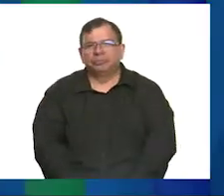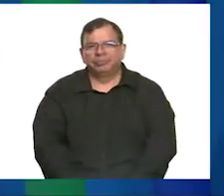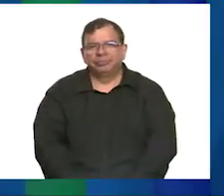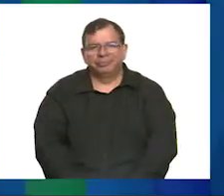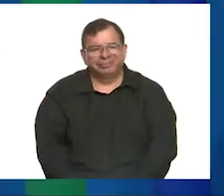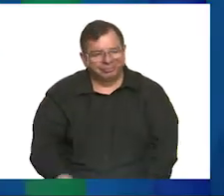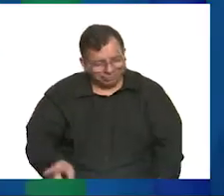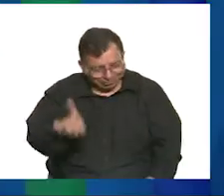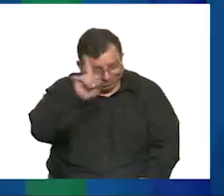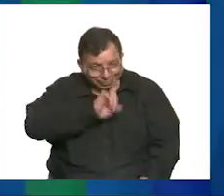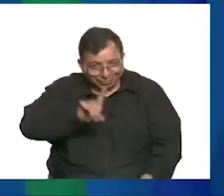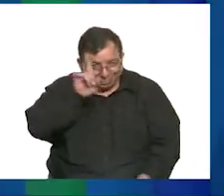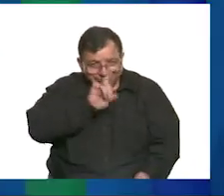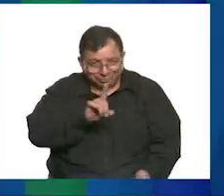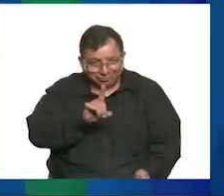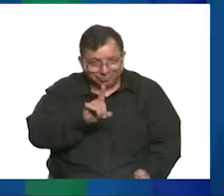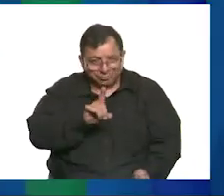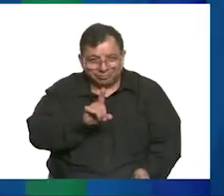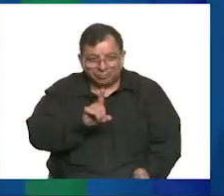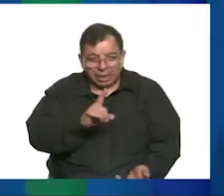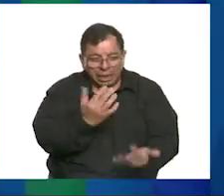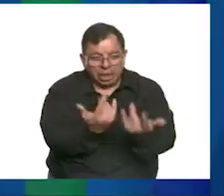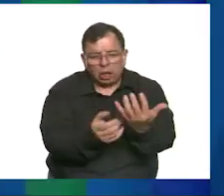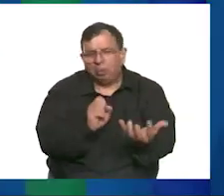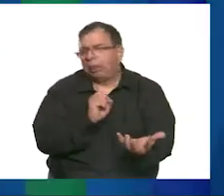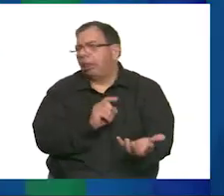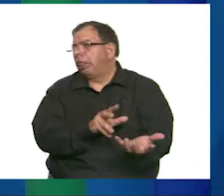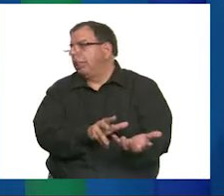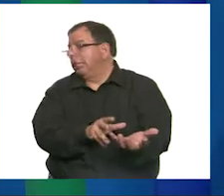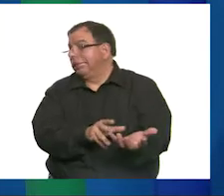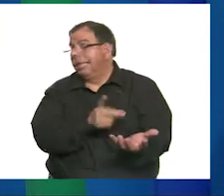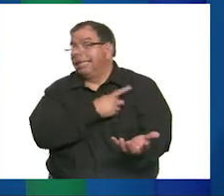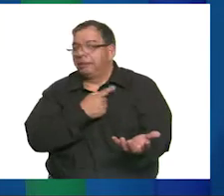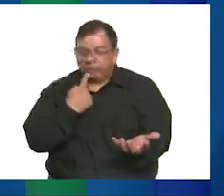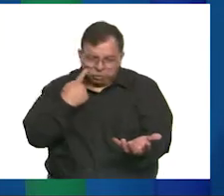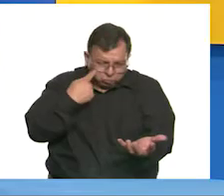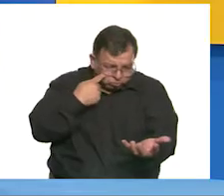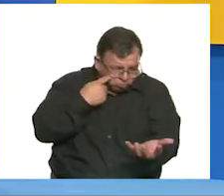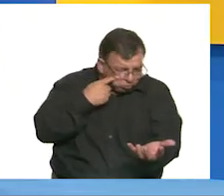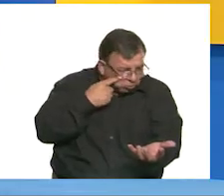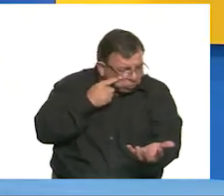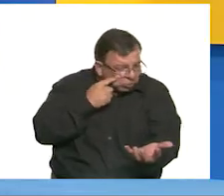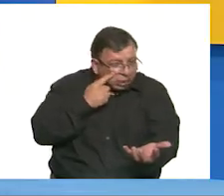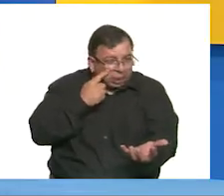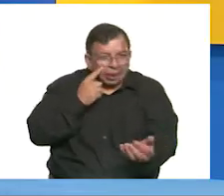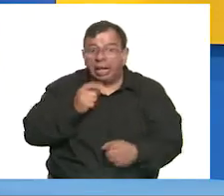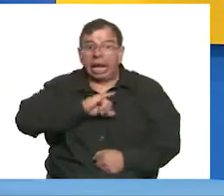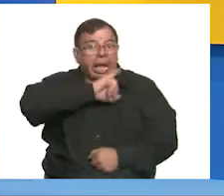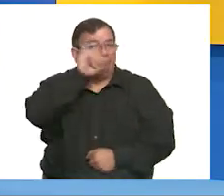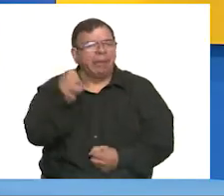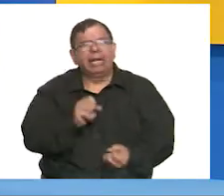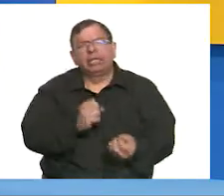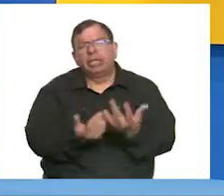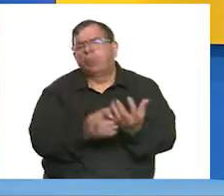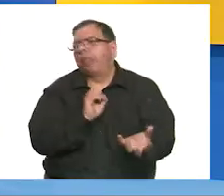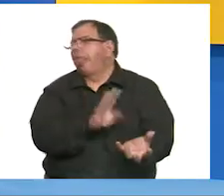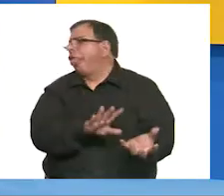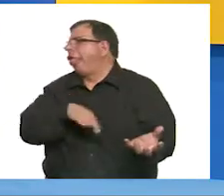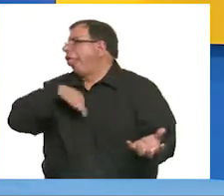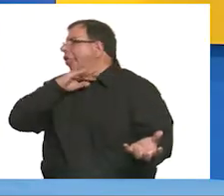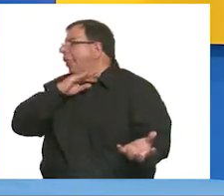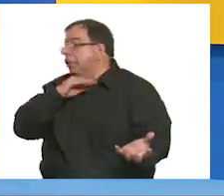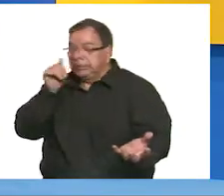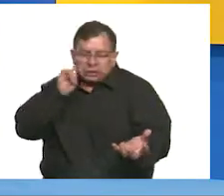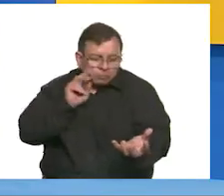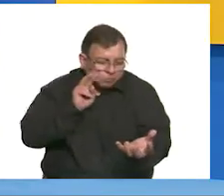Moraleja, no hay que dejar nada en la lumbre sin supervisión. Nunca, jamás, para nada, no. Siempre